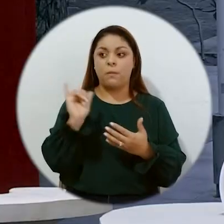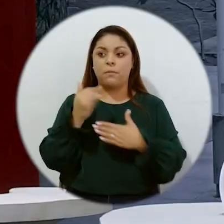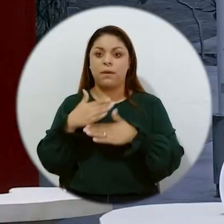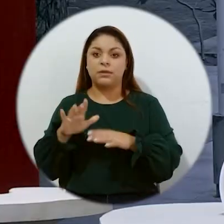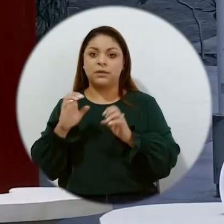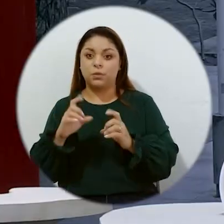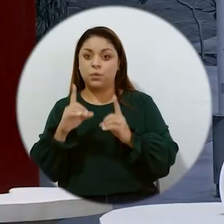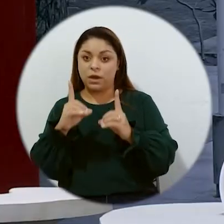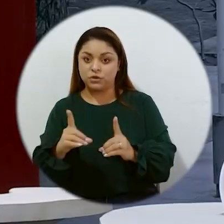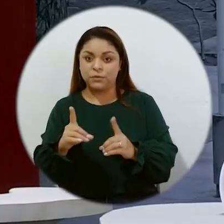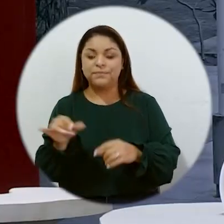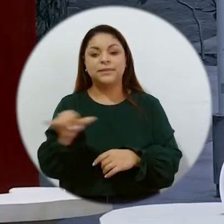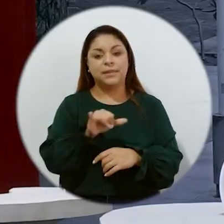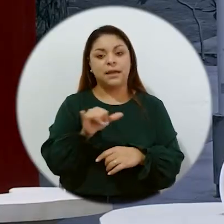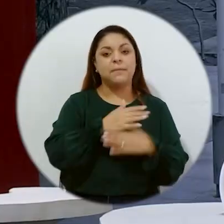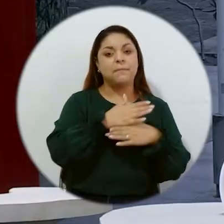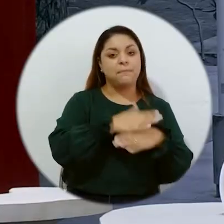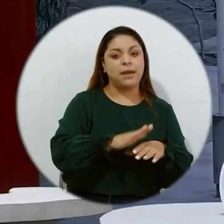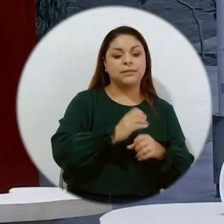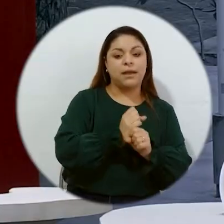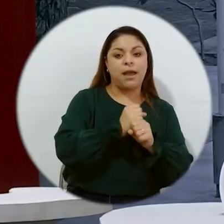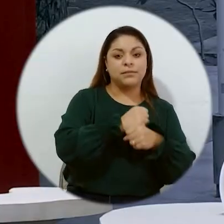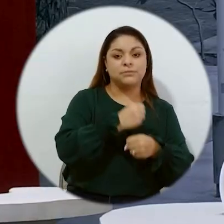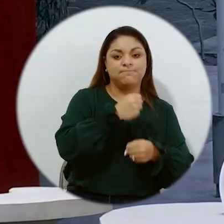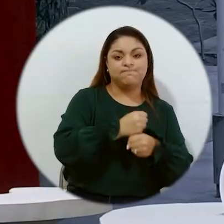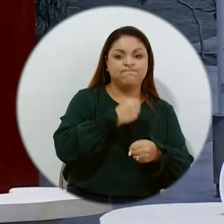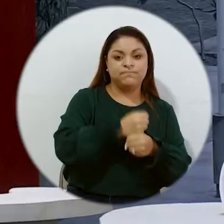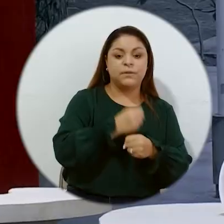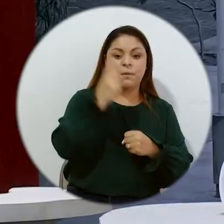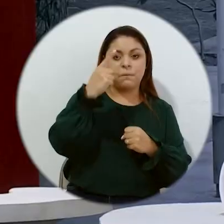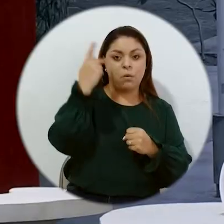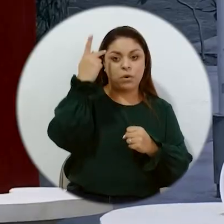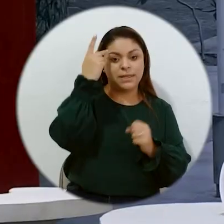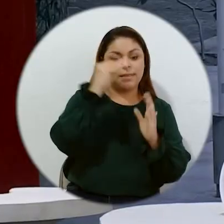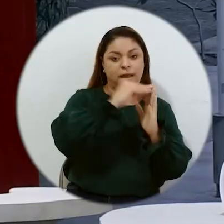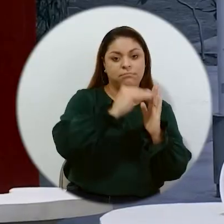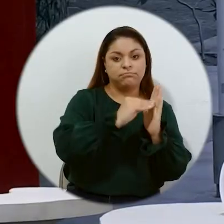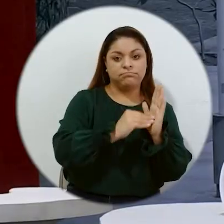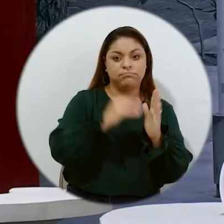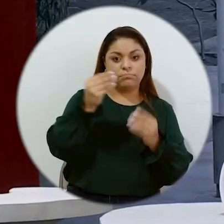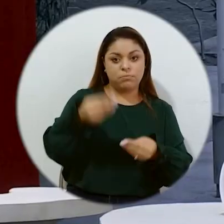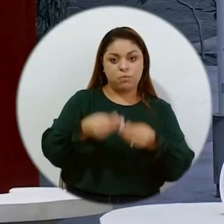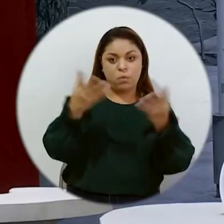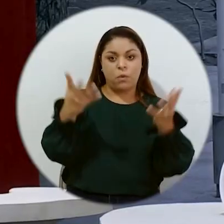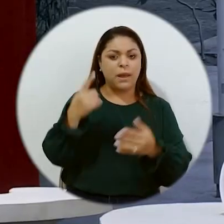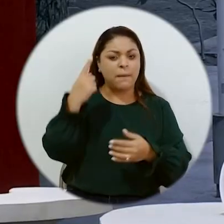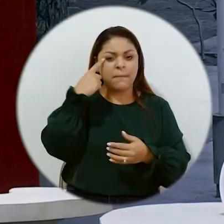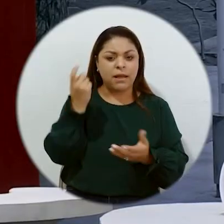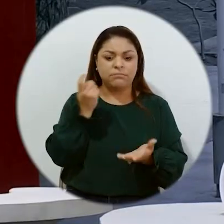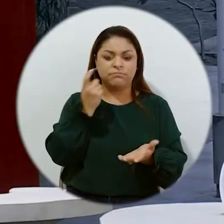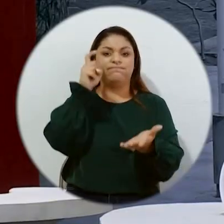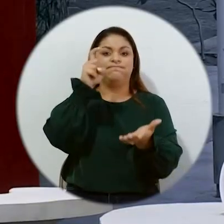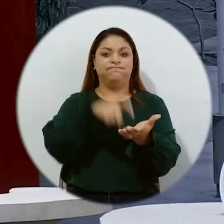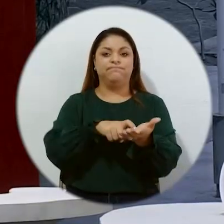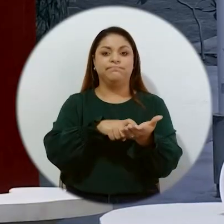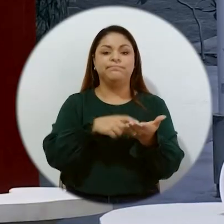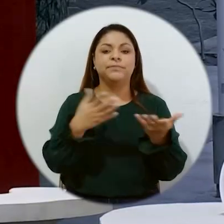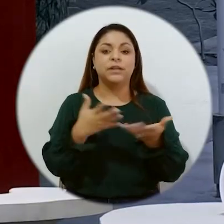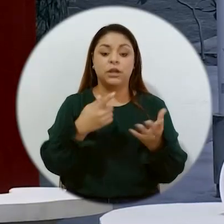desde la parte de la educación y desde la parte de la elaboración de la política pública, reconocer